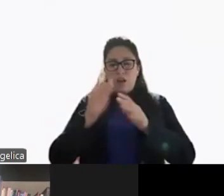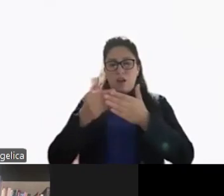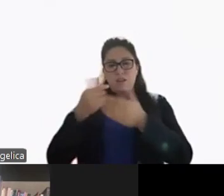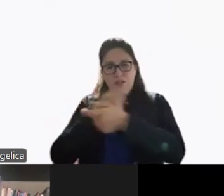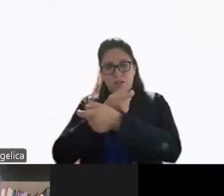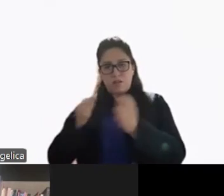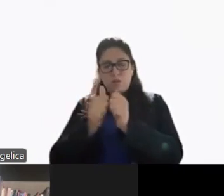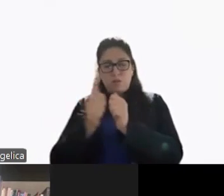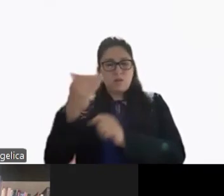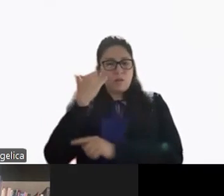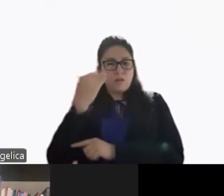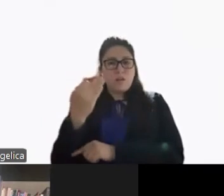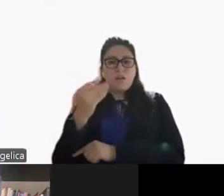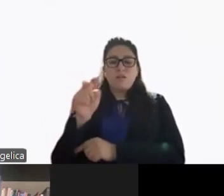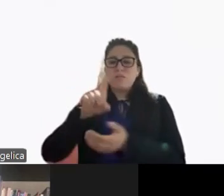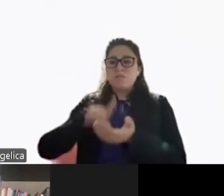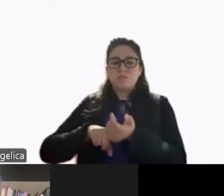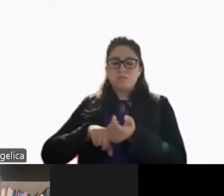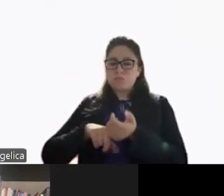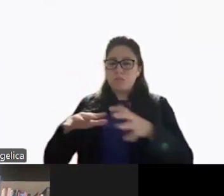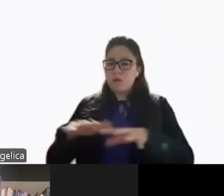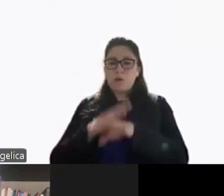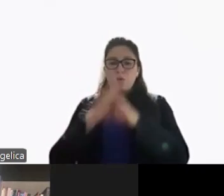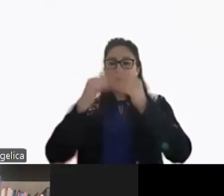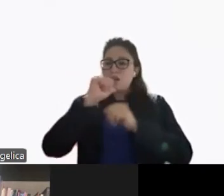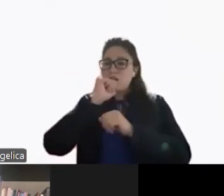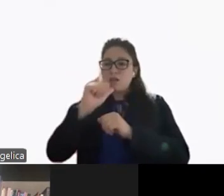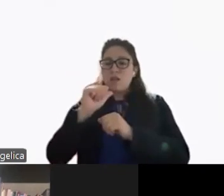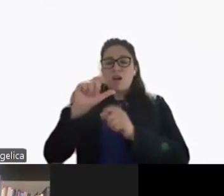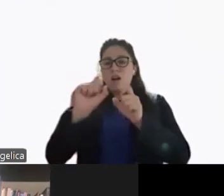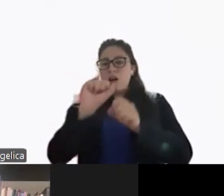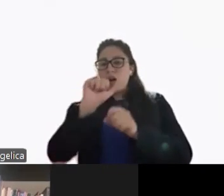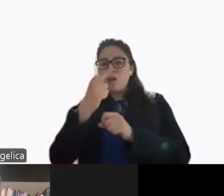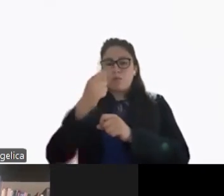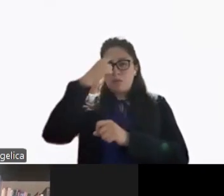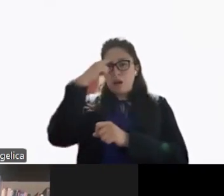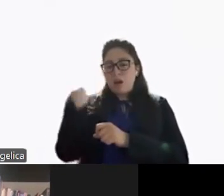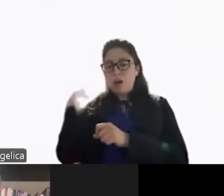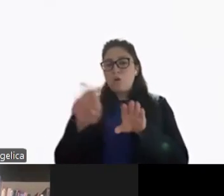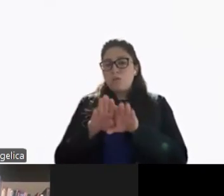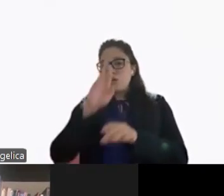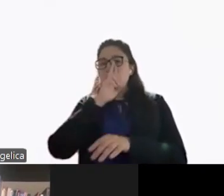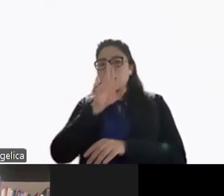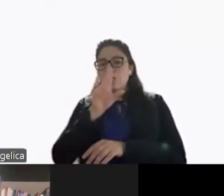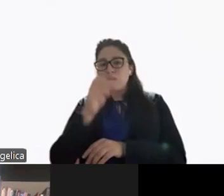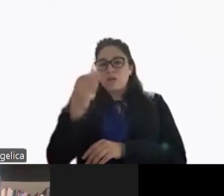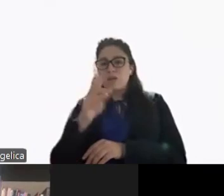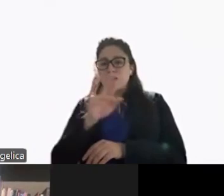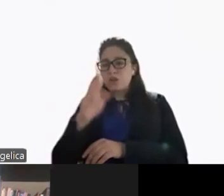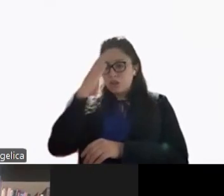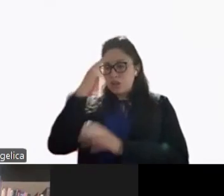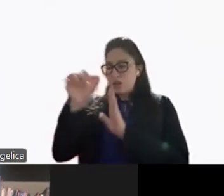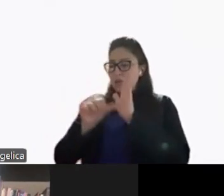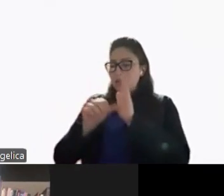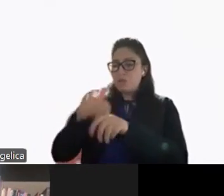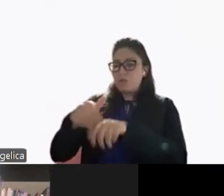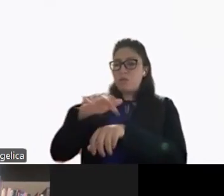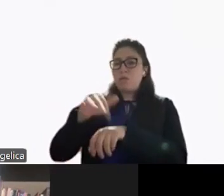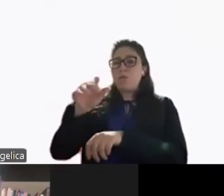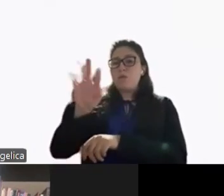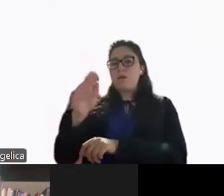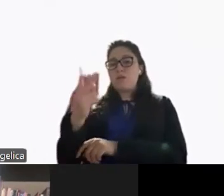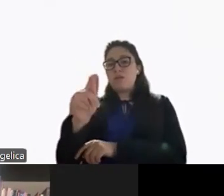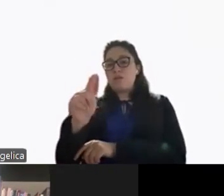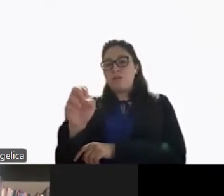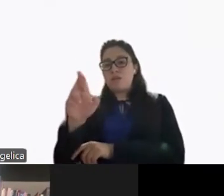por el cual no se consideró la actualización de alguna de las causales de desechamiento previstas en el artículo 42 ter. 2. Para la